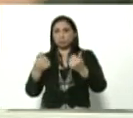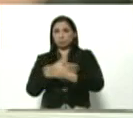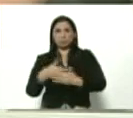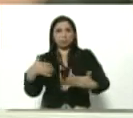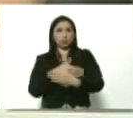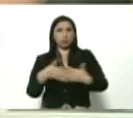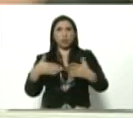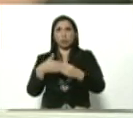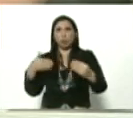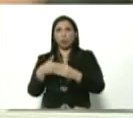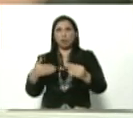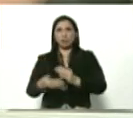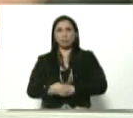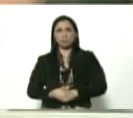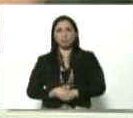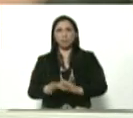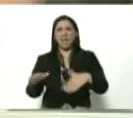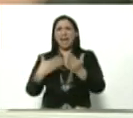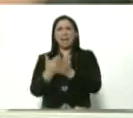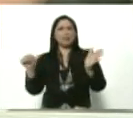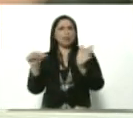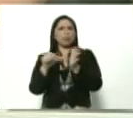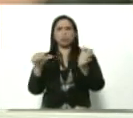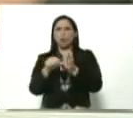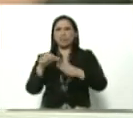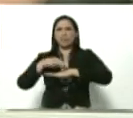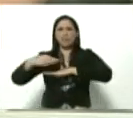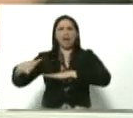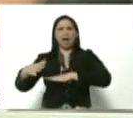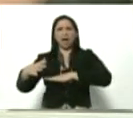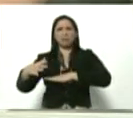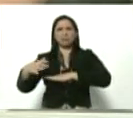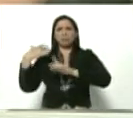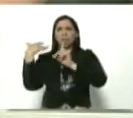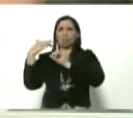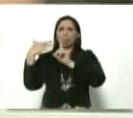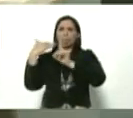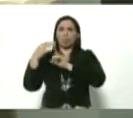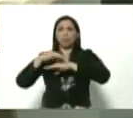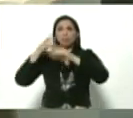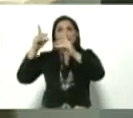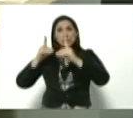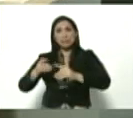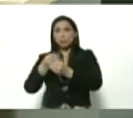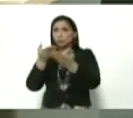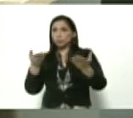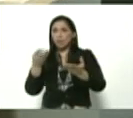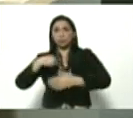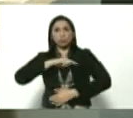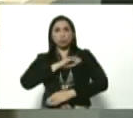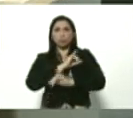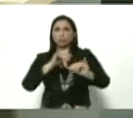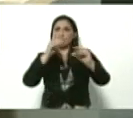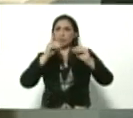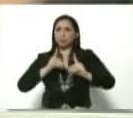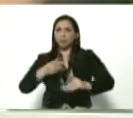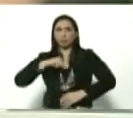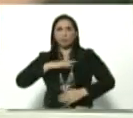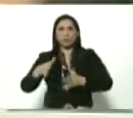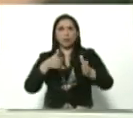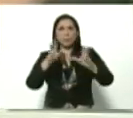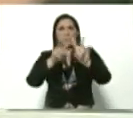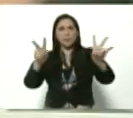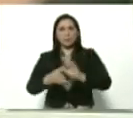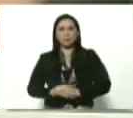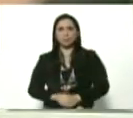de dólares. ¿Hasta dónde se van a dejar llevar? Decidan ustedes. Nosotros ya hemos decidido. Nuestro camino es la